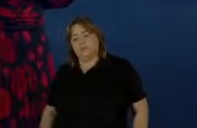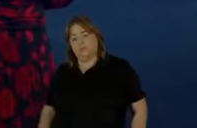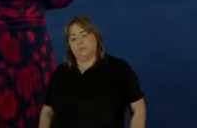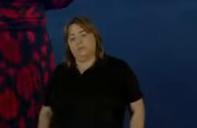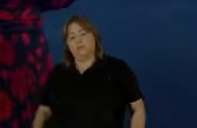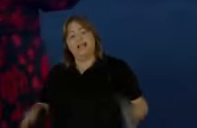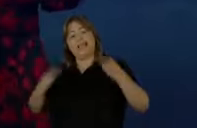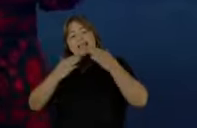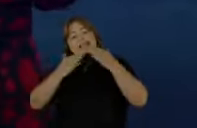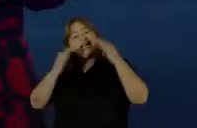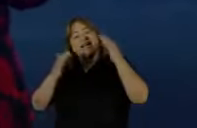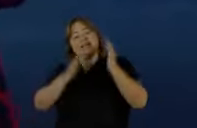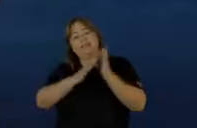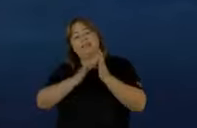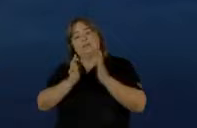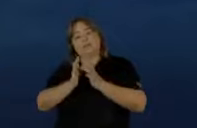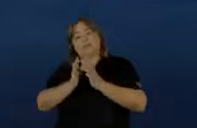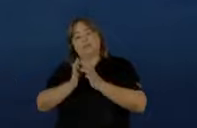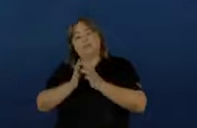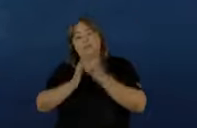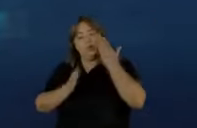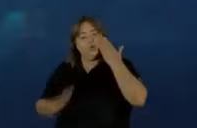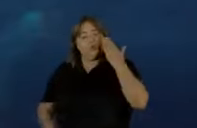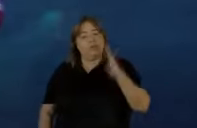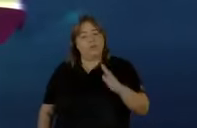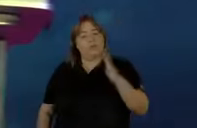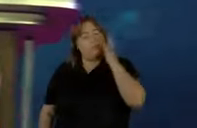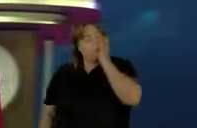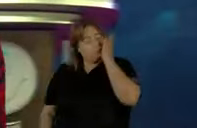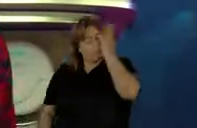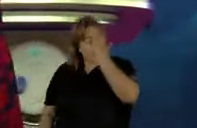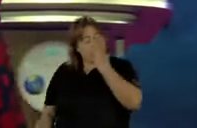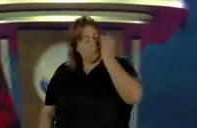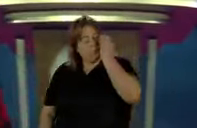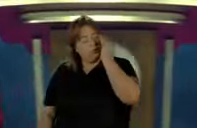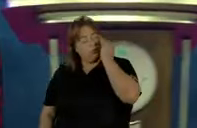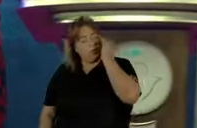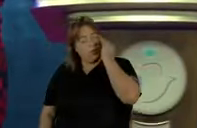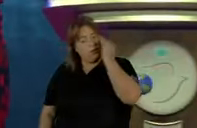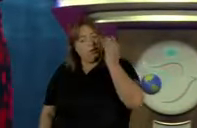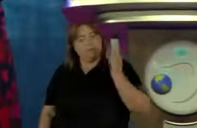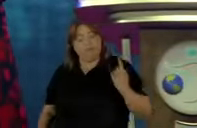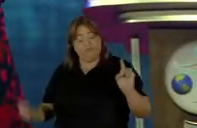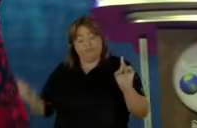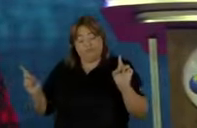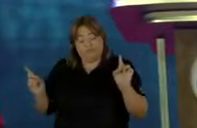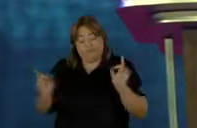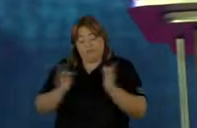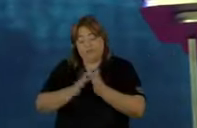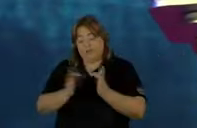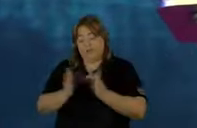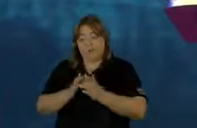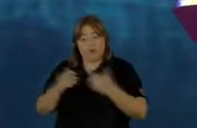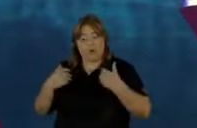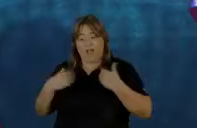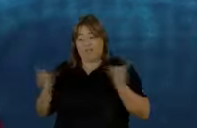Gracias, Jesús. Yo no sé usted, pero qué lindo yo saber. Jesús no tenía dónde recostar su cabeza,